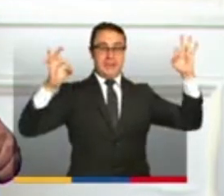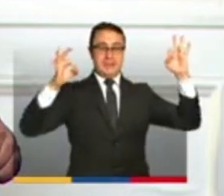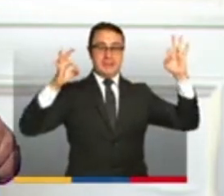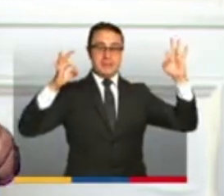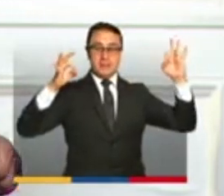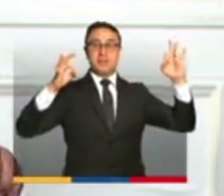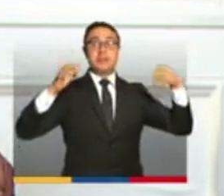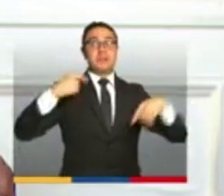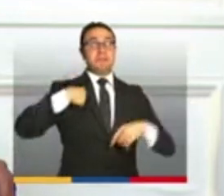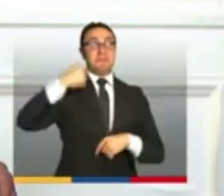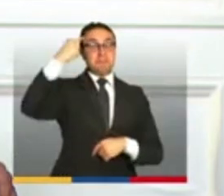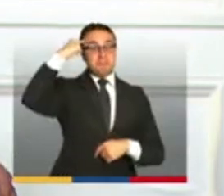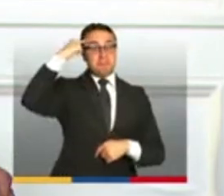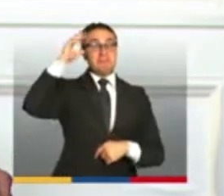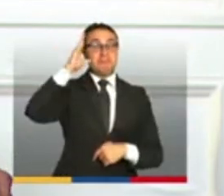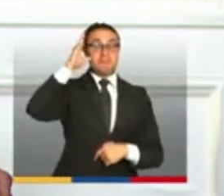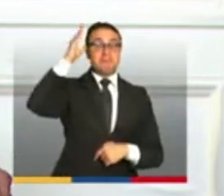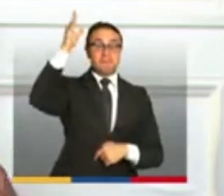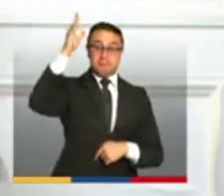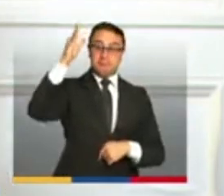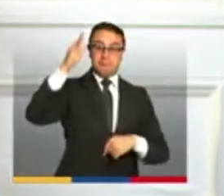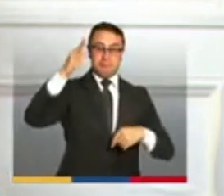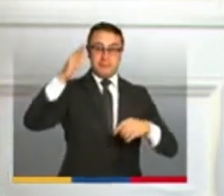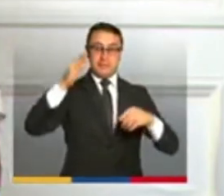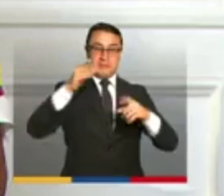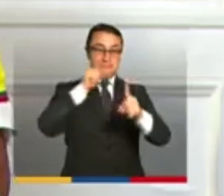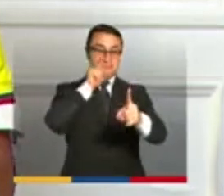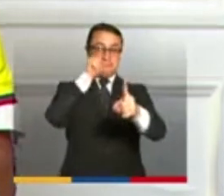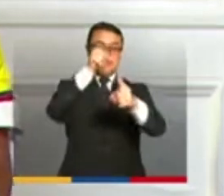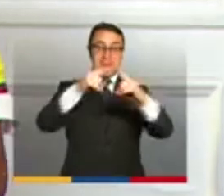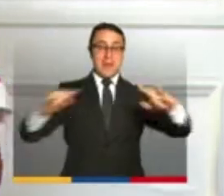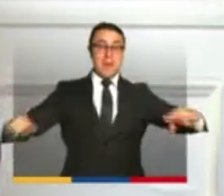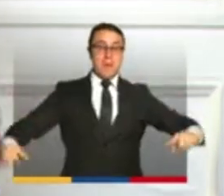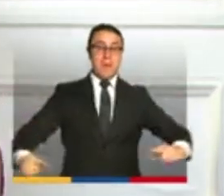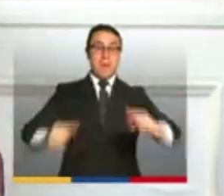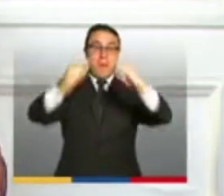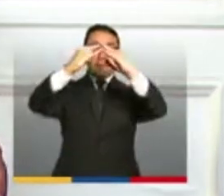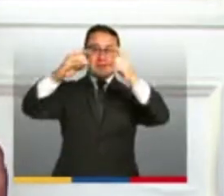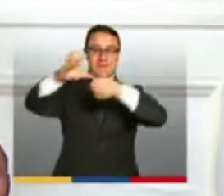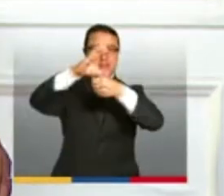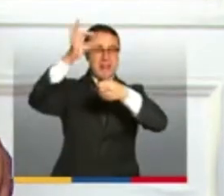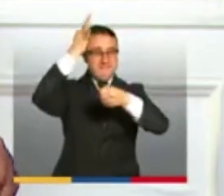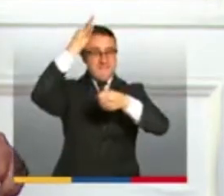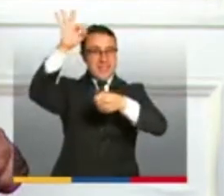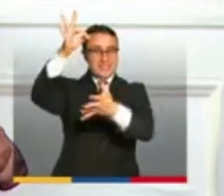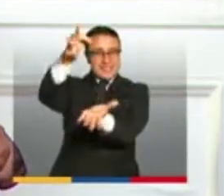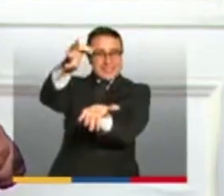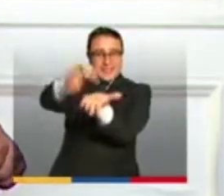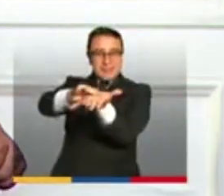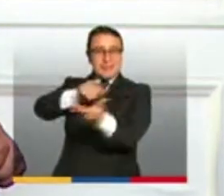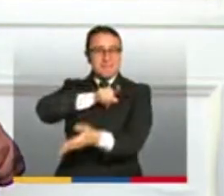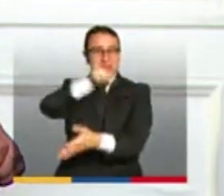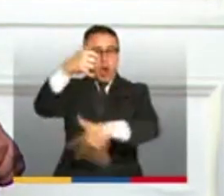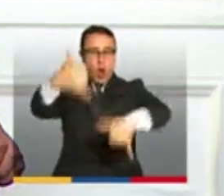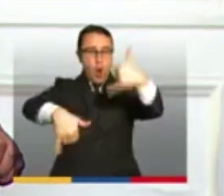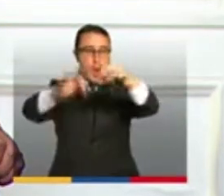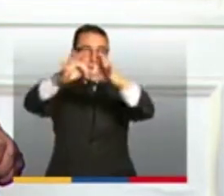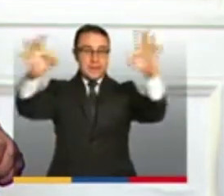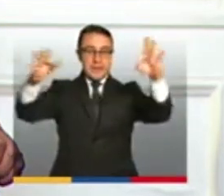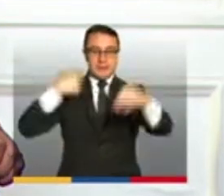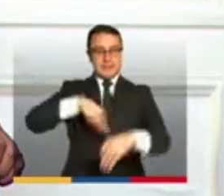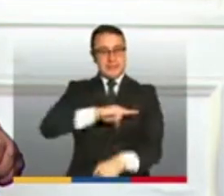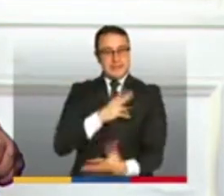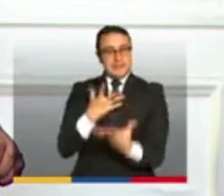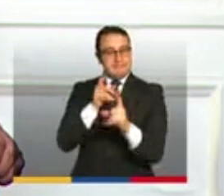Olímpicos en París son para nosotros un objetivo, un medidor de esta experiencia, de este modelo.